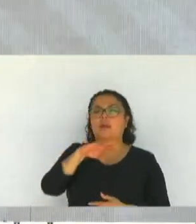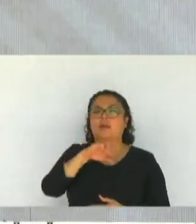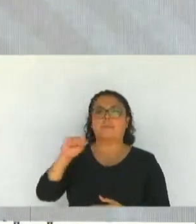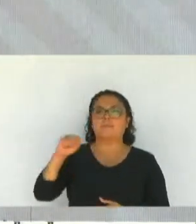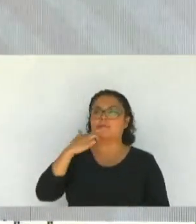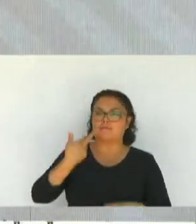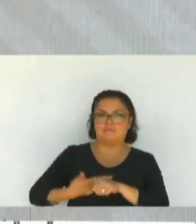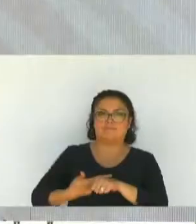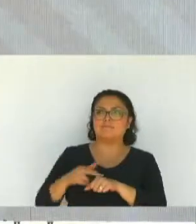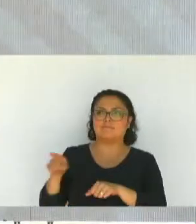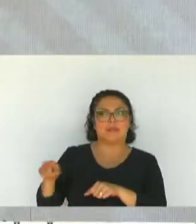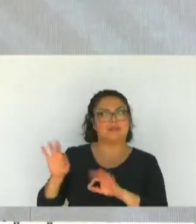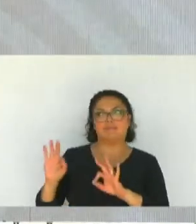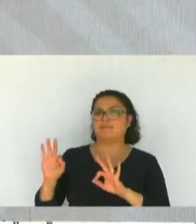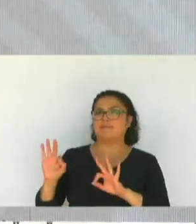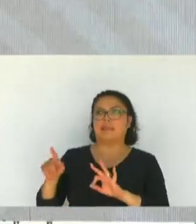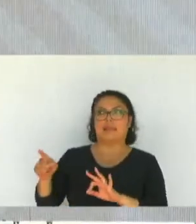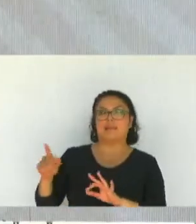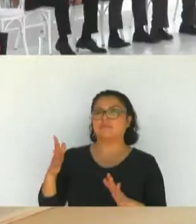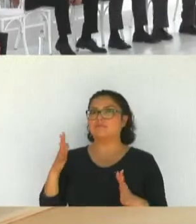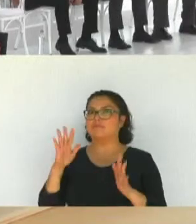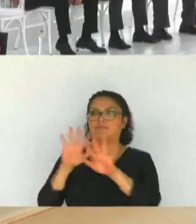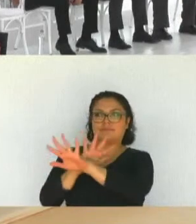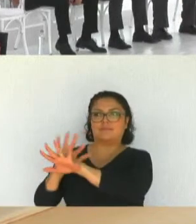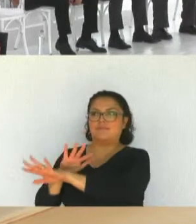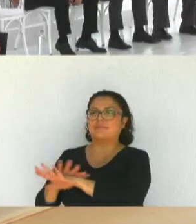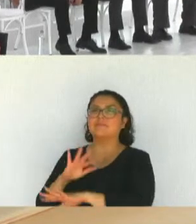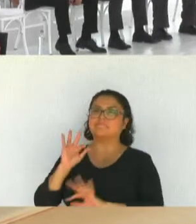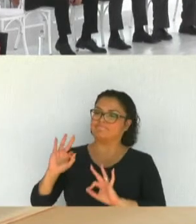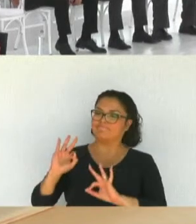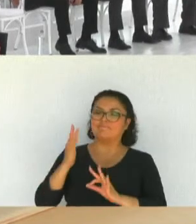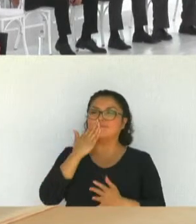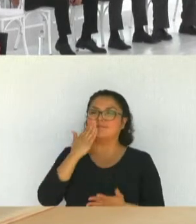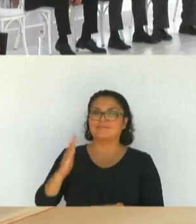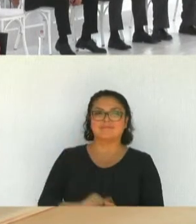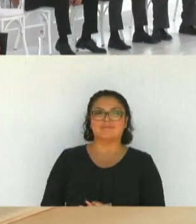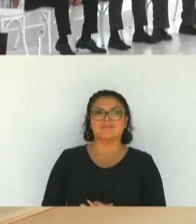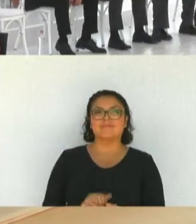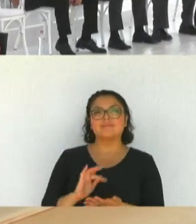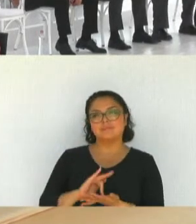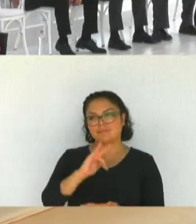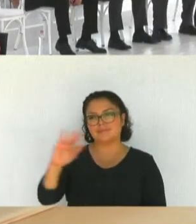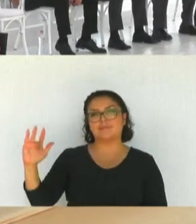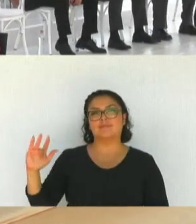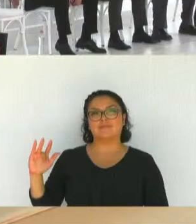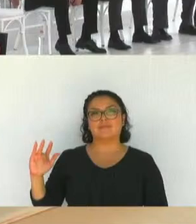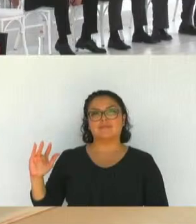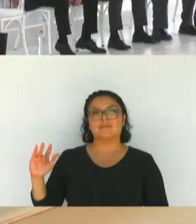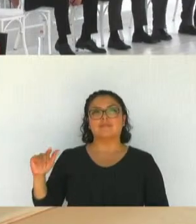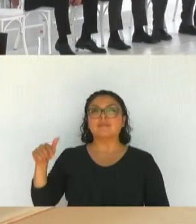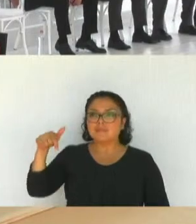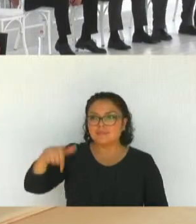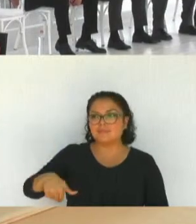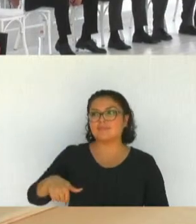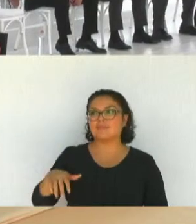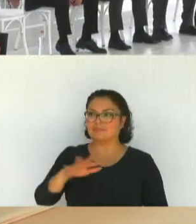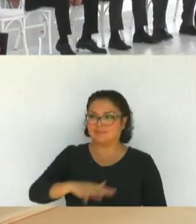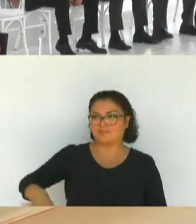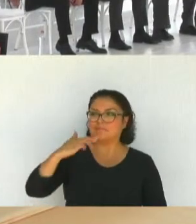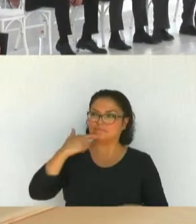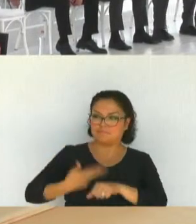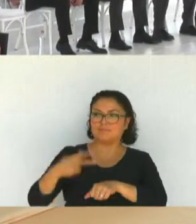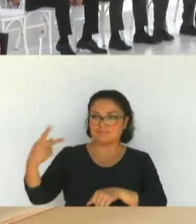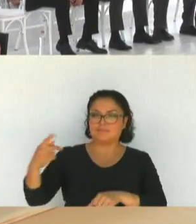una… es multifacético el buen Javier, entonces muchas gracias, me da mucho gusto estar aquí en tu tierra.